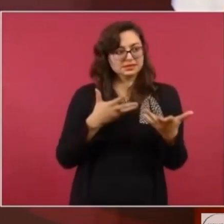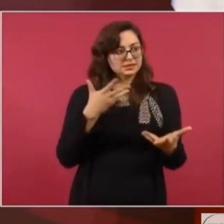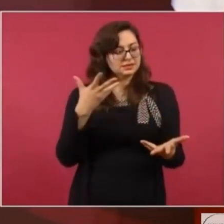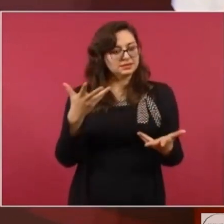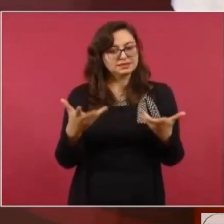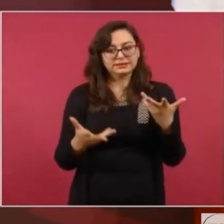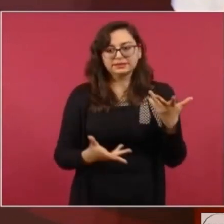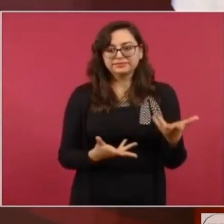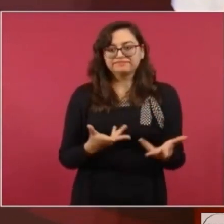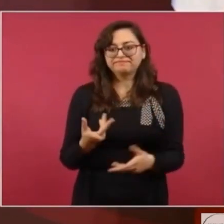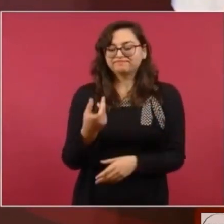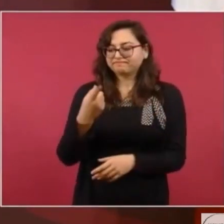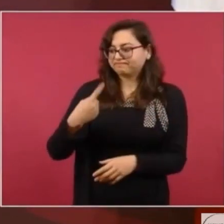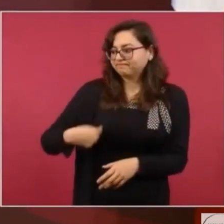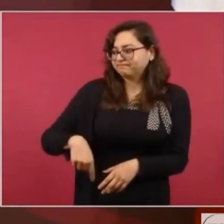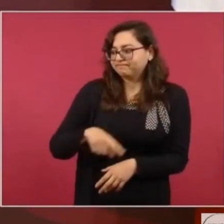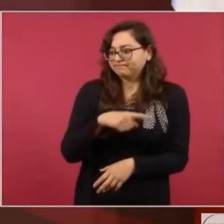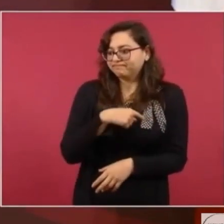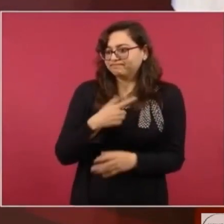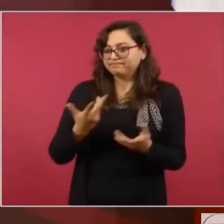para